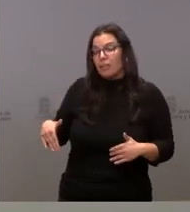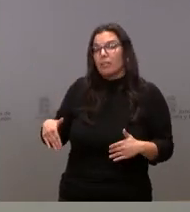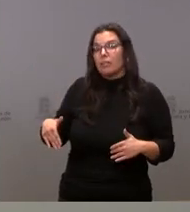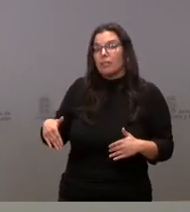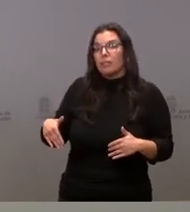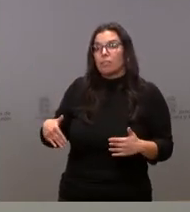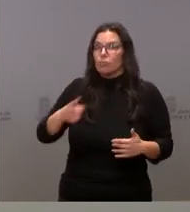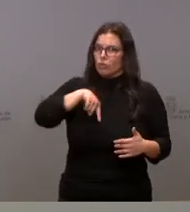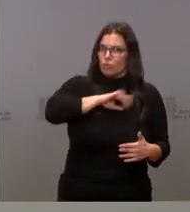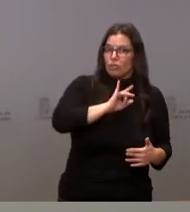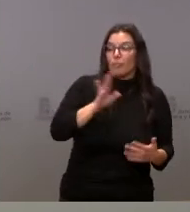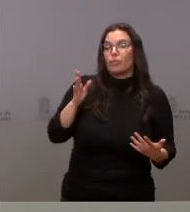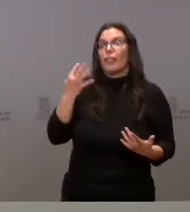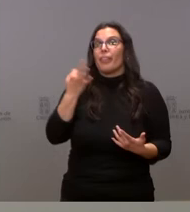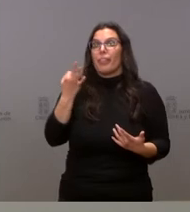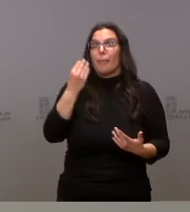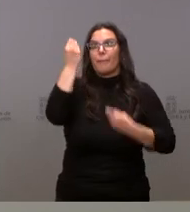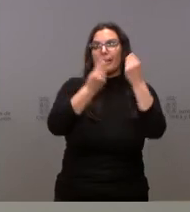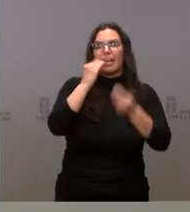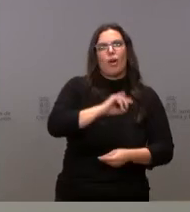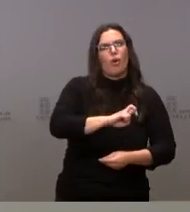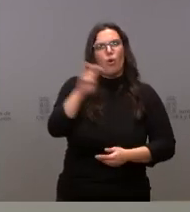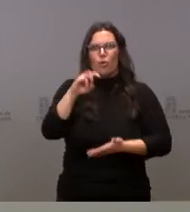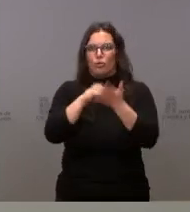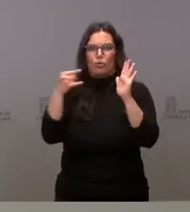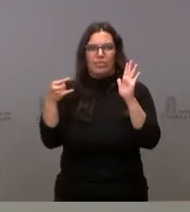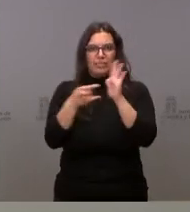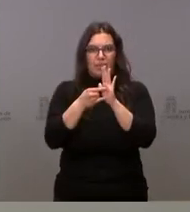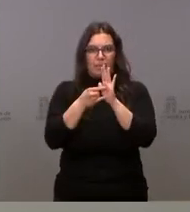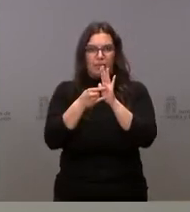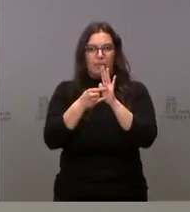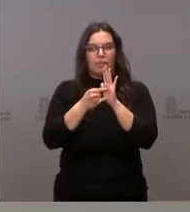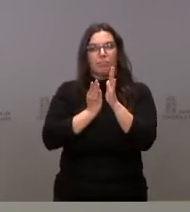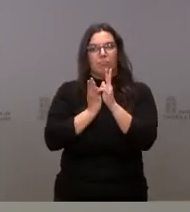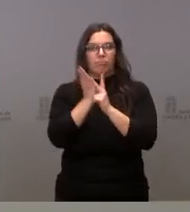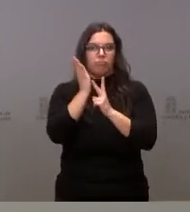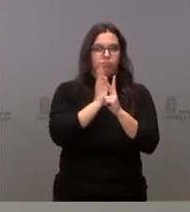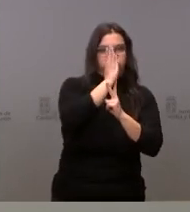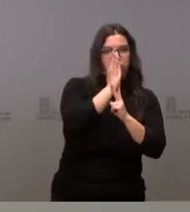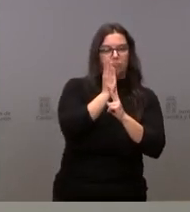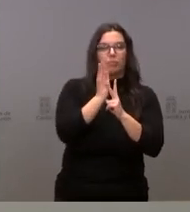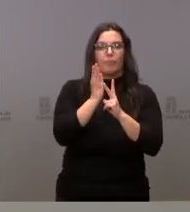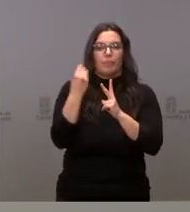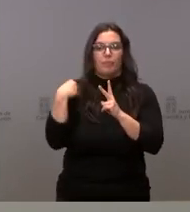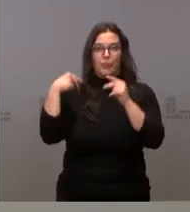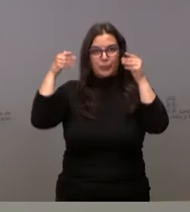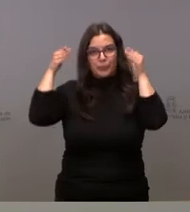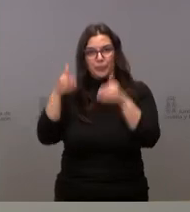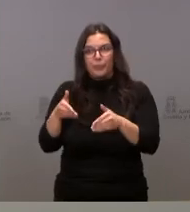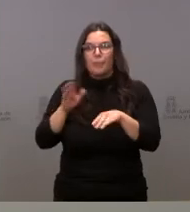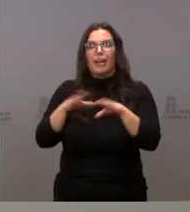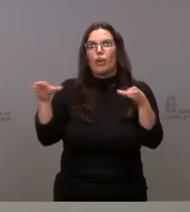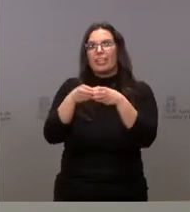se tendrá que elegir otro sistema de disminución de vigilancia epidemiológica que será hacer una vigilancia epidemiológica intensiva en colectivos vulnerables